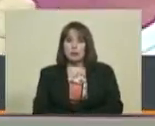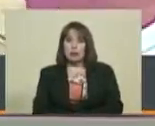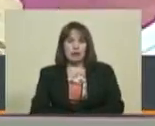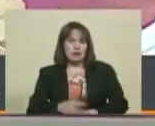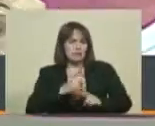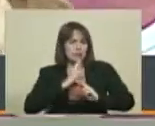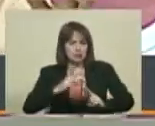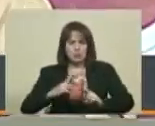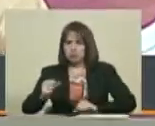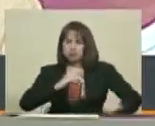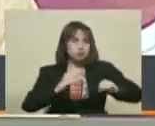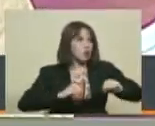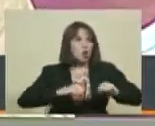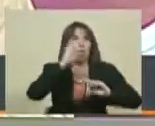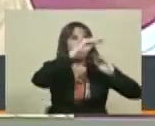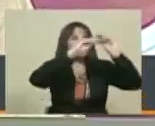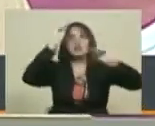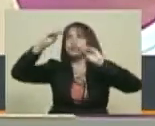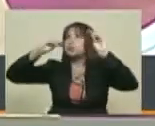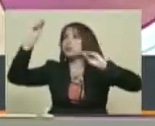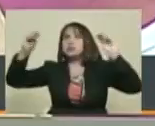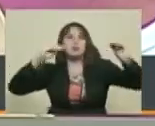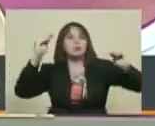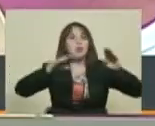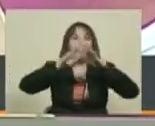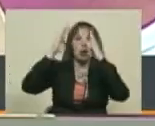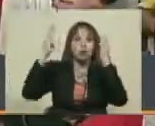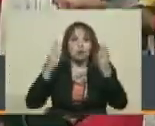inmediatamente, moviéndonos por el mundo.